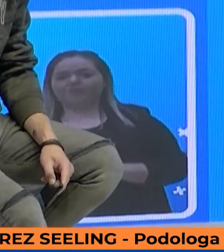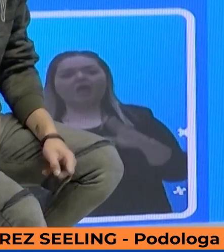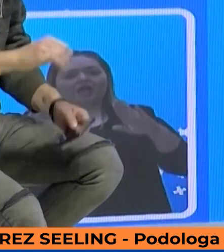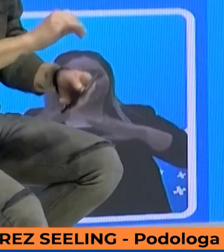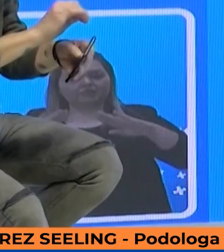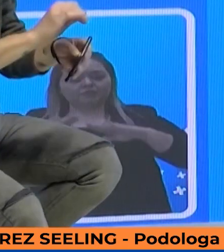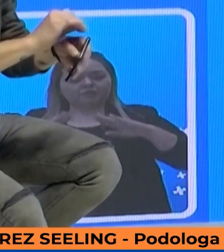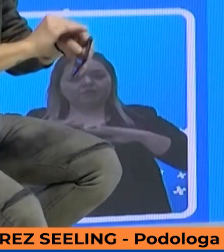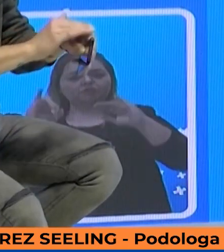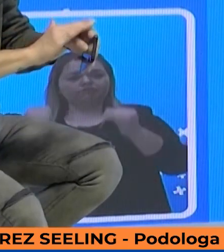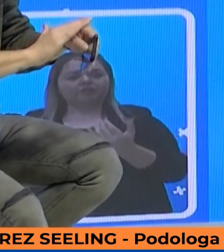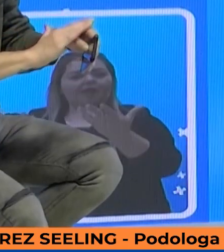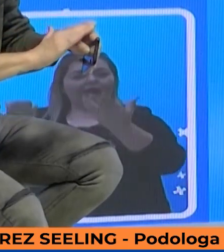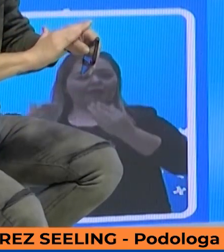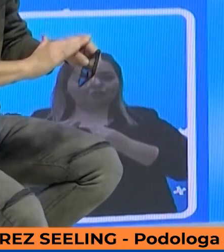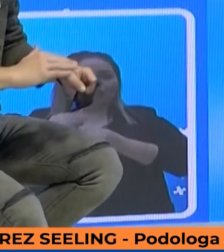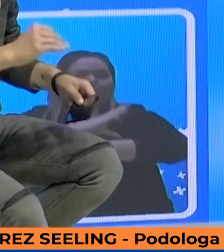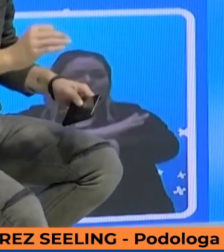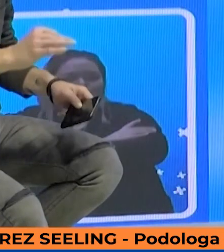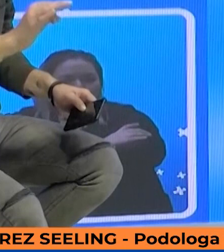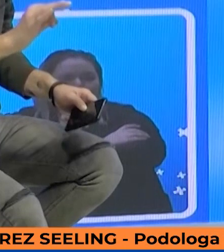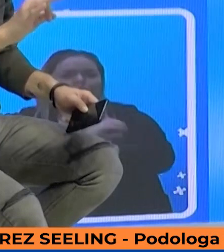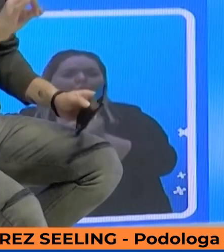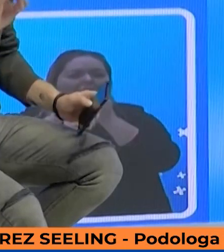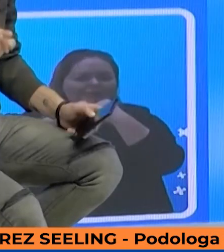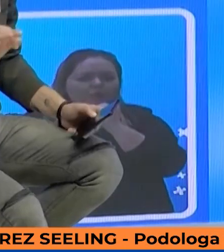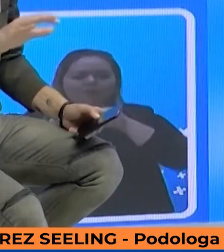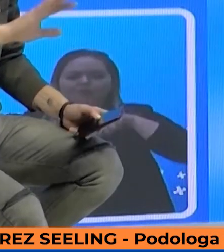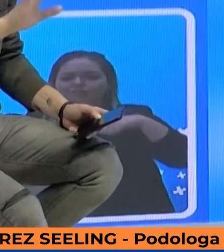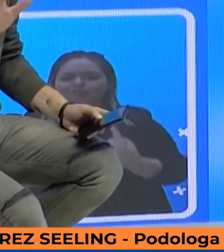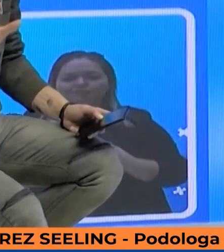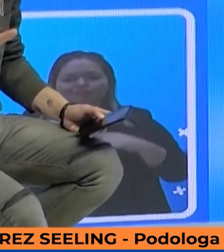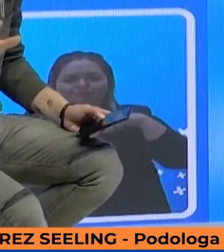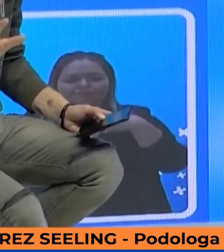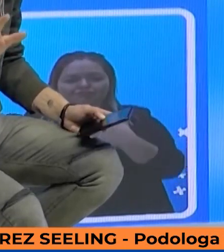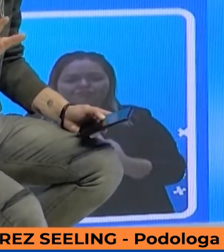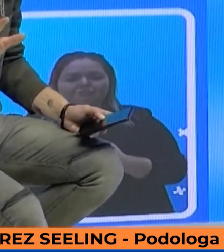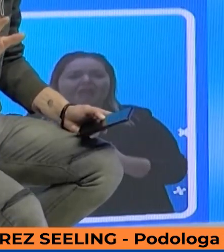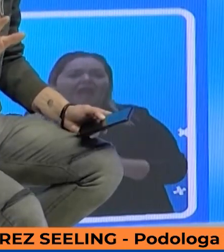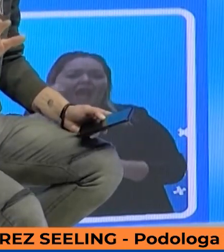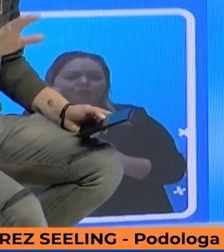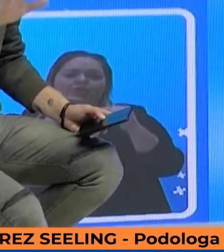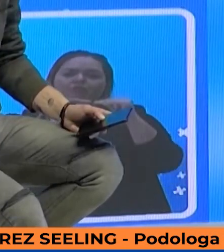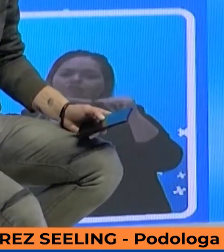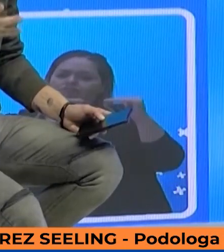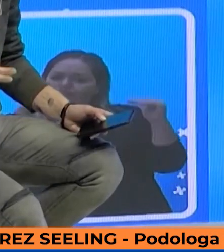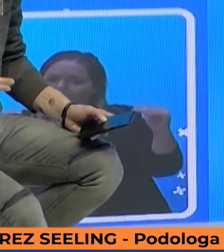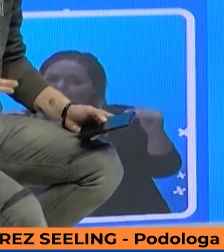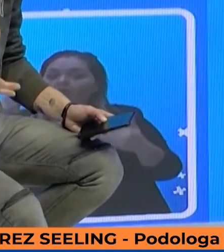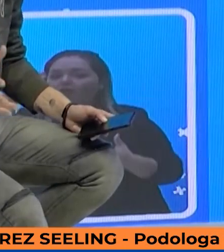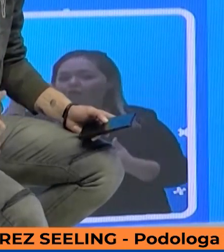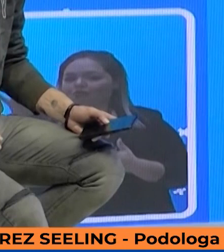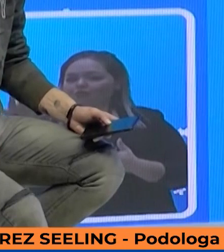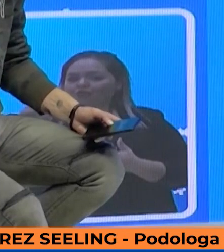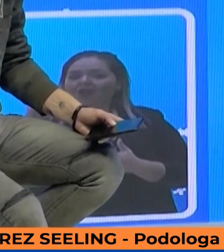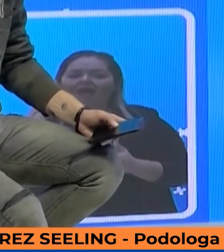uñas de la gente mayor. Corta las uñas de la gente mayor y eso es todo lo que hacen. Es todo lo que hacen. Claro, eso es un error pensar